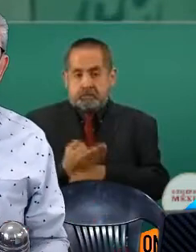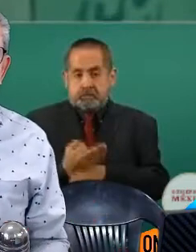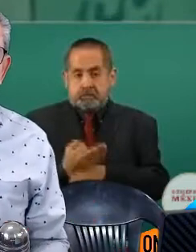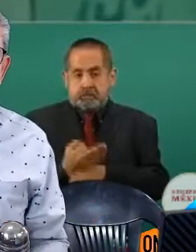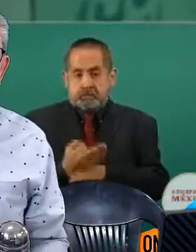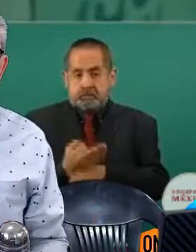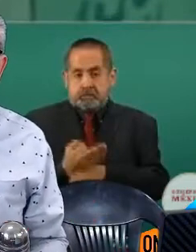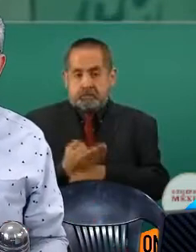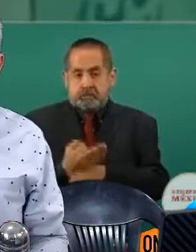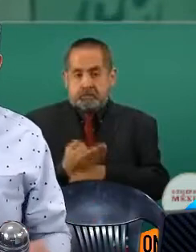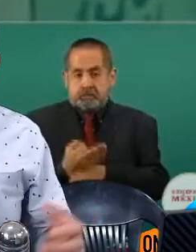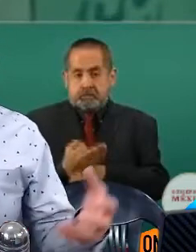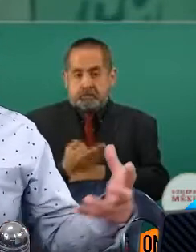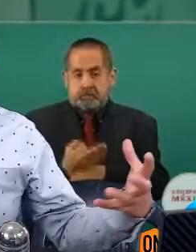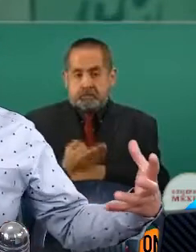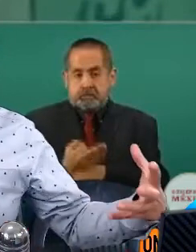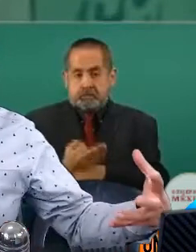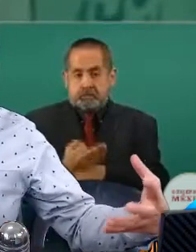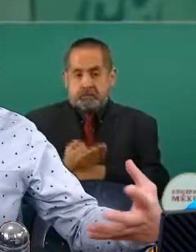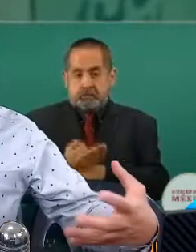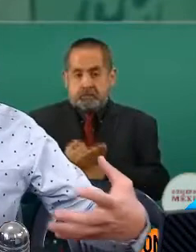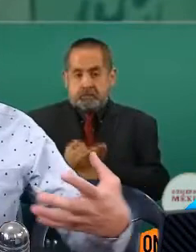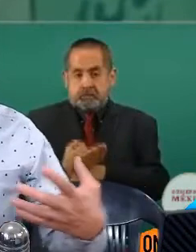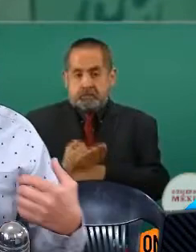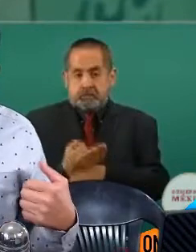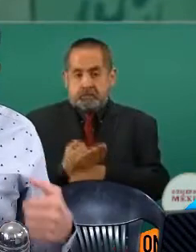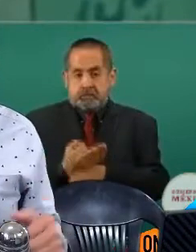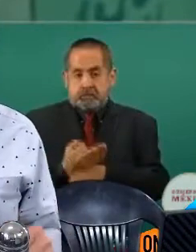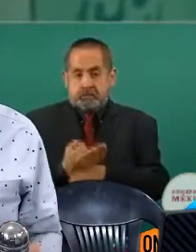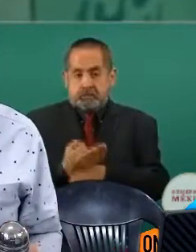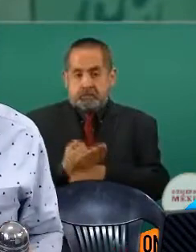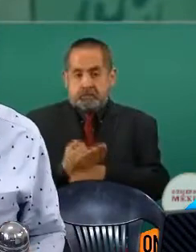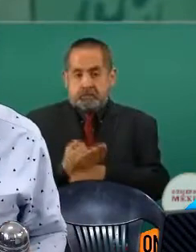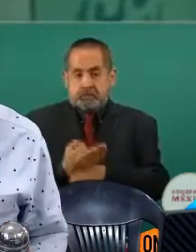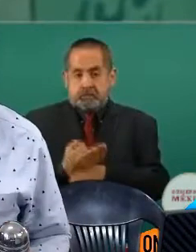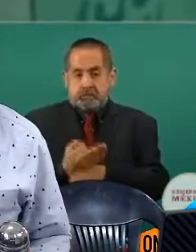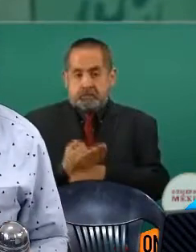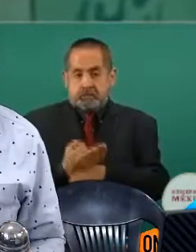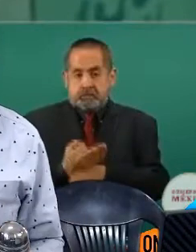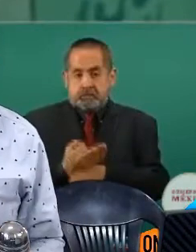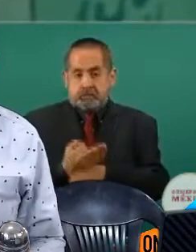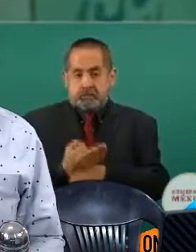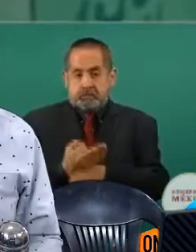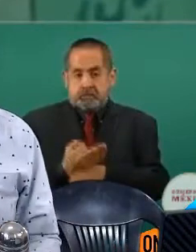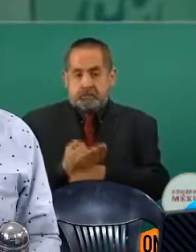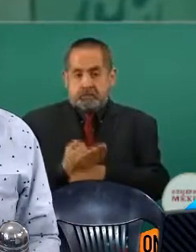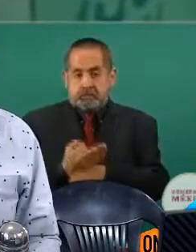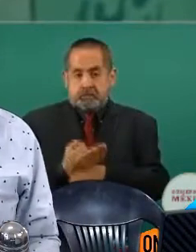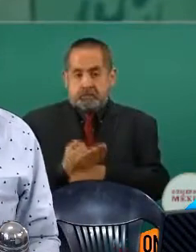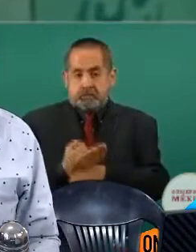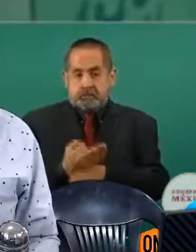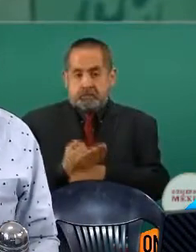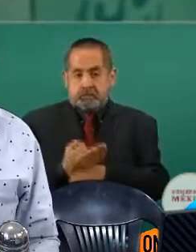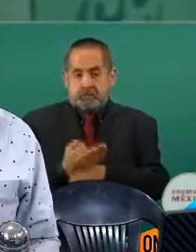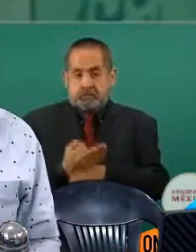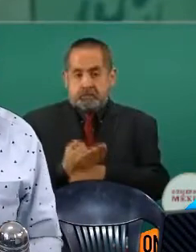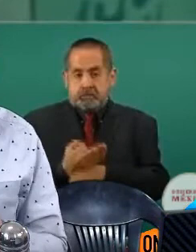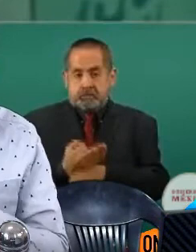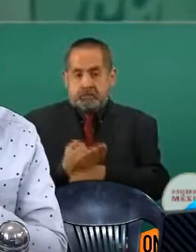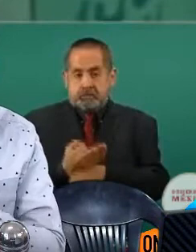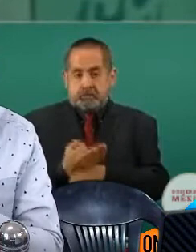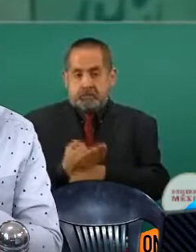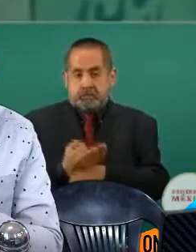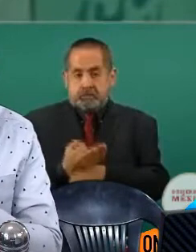Monetario Internacional, todo mundo agandallándose de lo que podía, los medios de comunicación callados porque